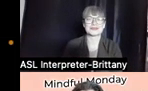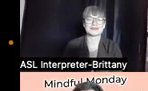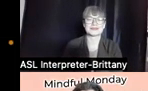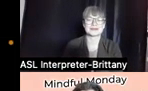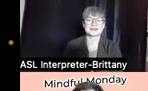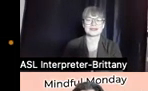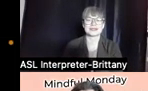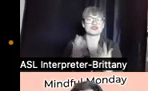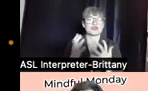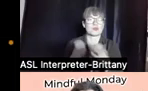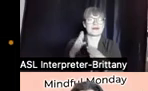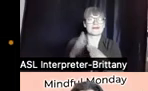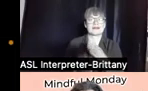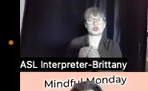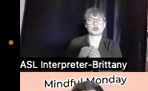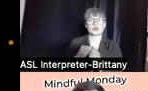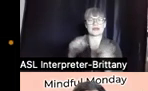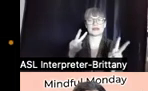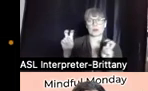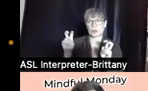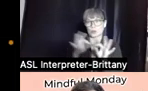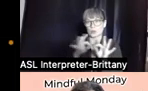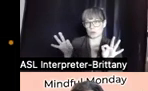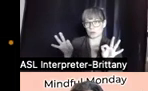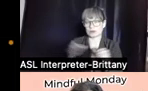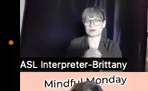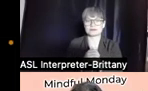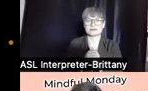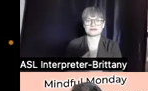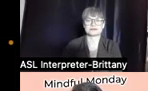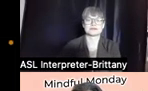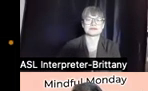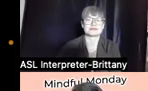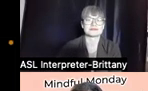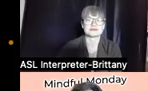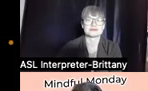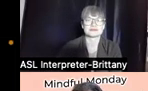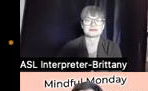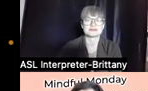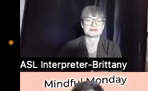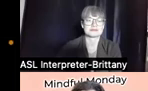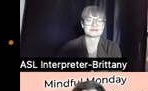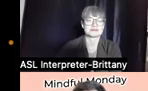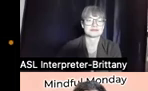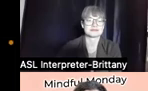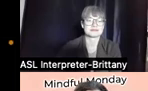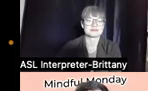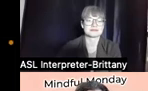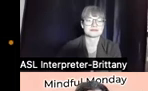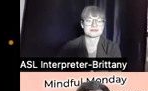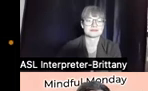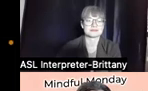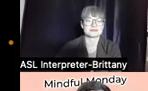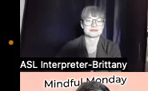this. Queríamos terminar. We have it in English and Spanish. Aquí lo tenemos en inglés y en español.